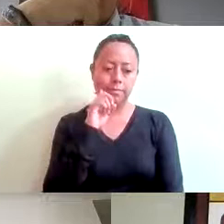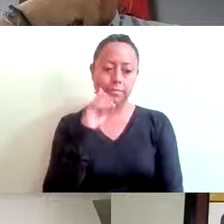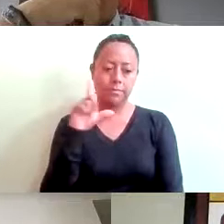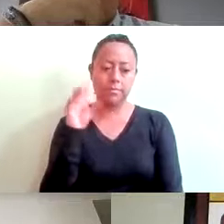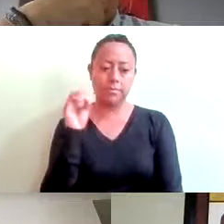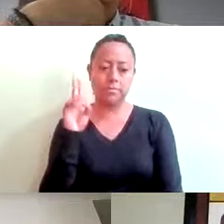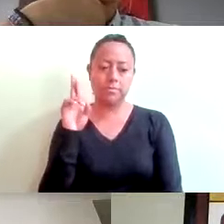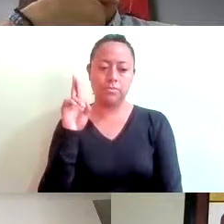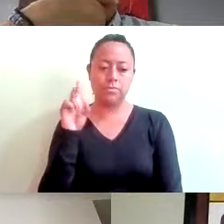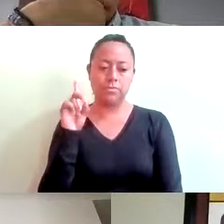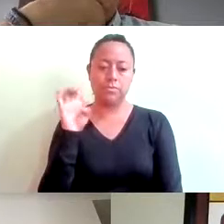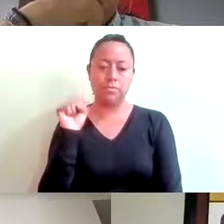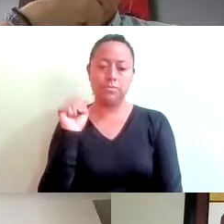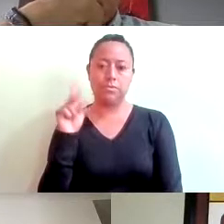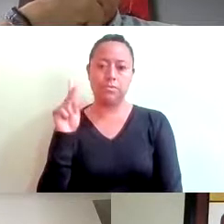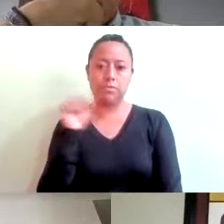Lourdes Paz, a favor.